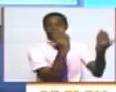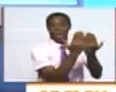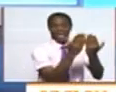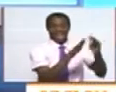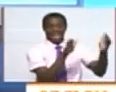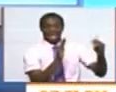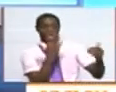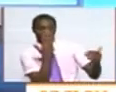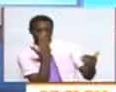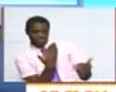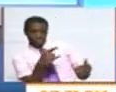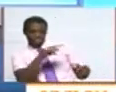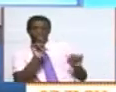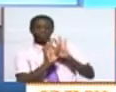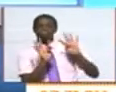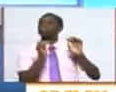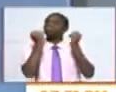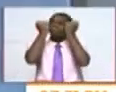amenazando.